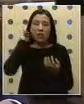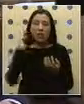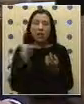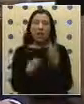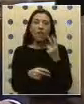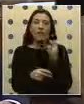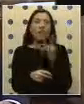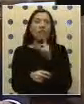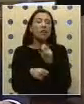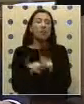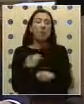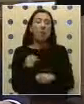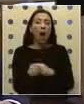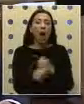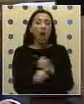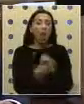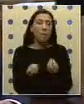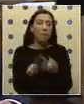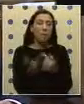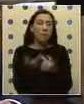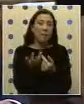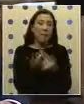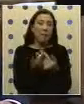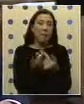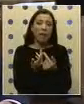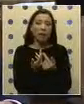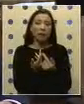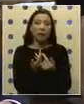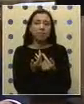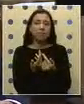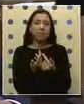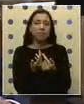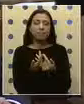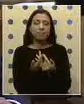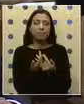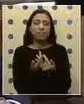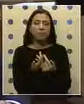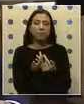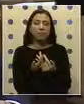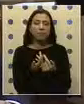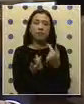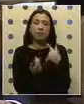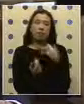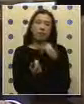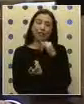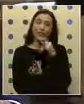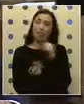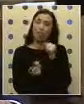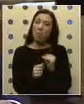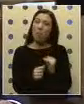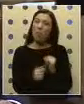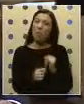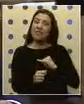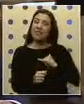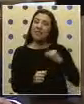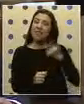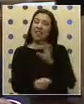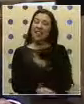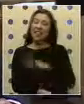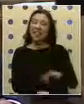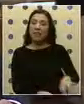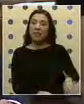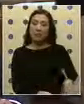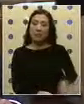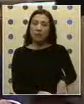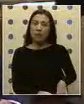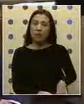20 últimos años, etcétera, etcétera, la verdad que no sé si pueda seguir de diputado o tenga